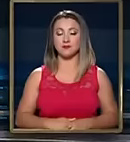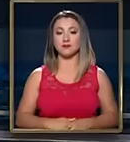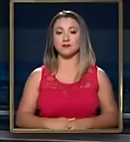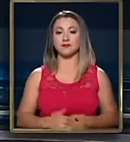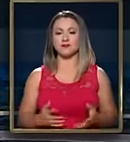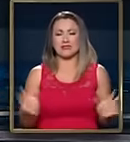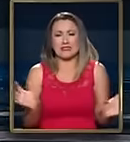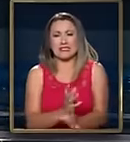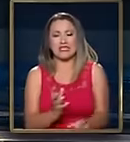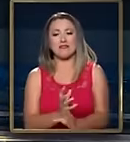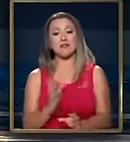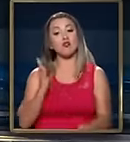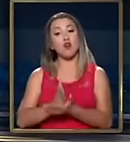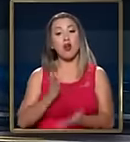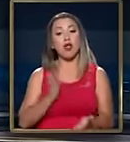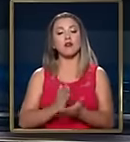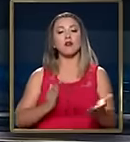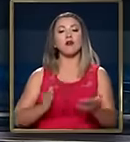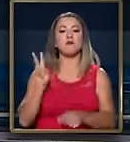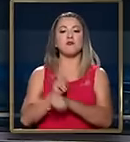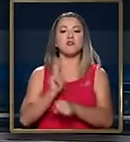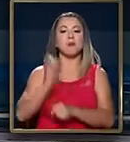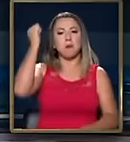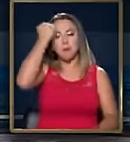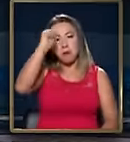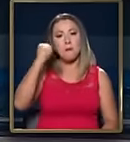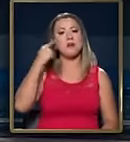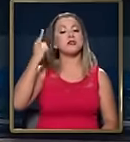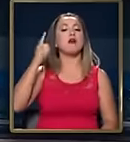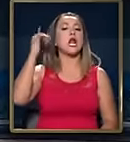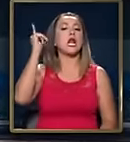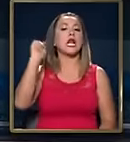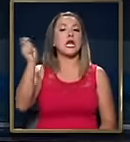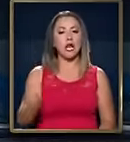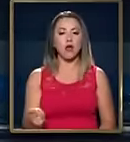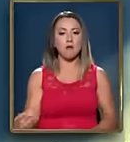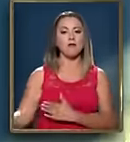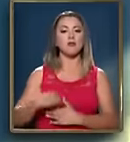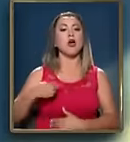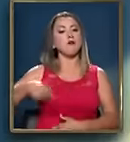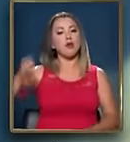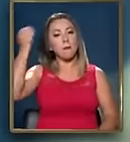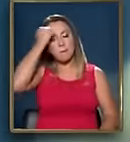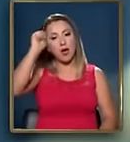Era terrible cuando estaba en el colegio, empezó me pegaban con corrón, los cabros salían a recreo pensando que la campana, weón.